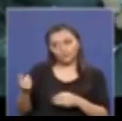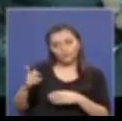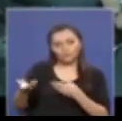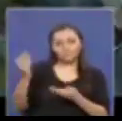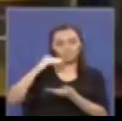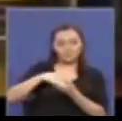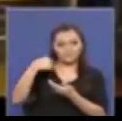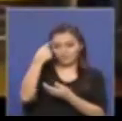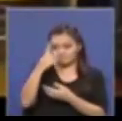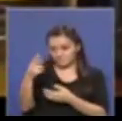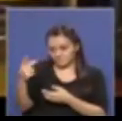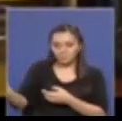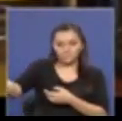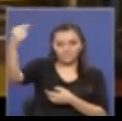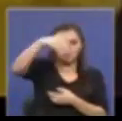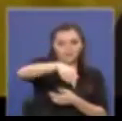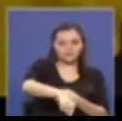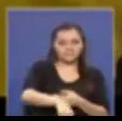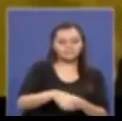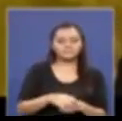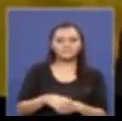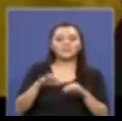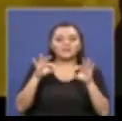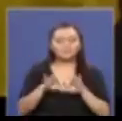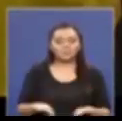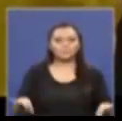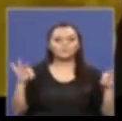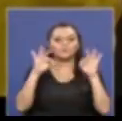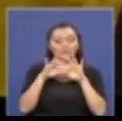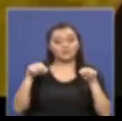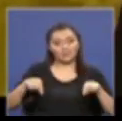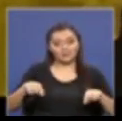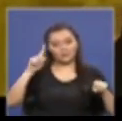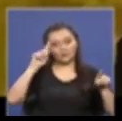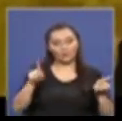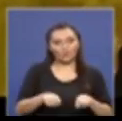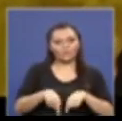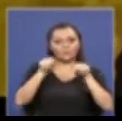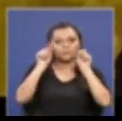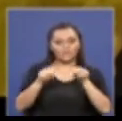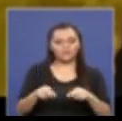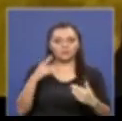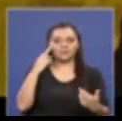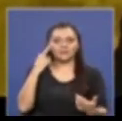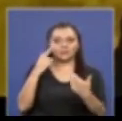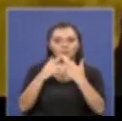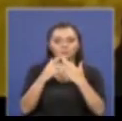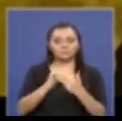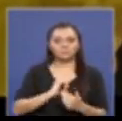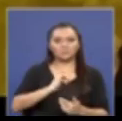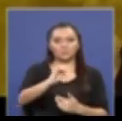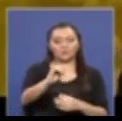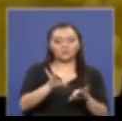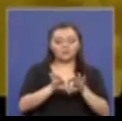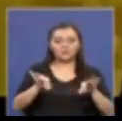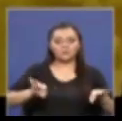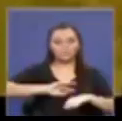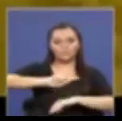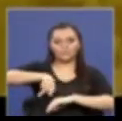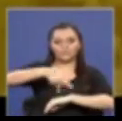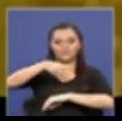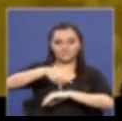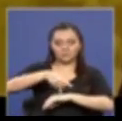a muchos de ustedes de nuevo visitando. Muy importante el convenio para reconocimiento mutuo de títulos